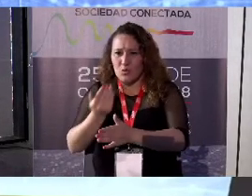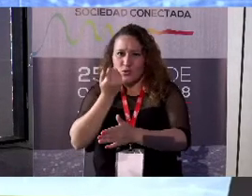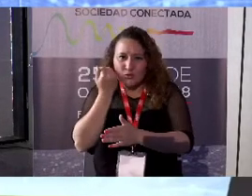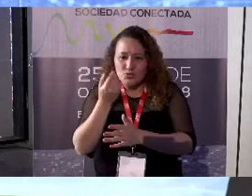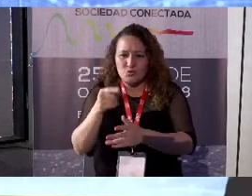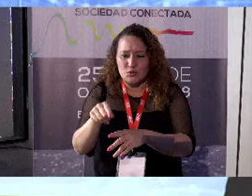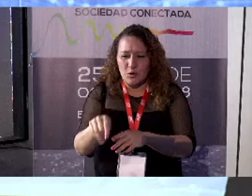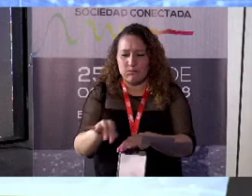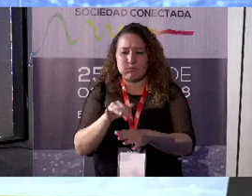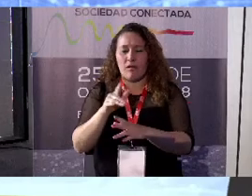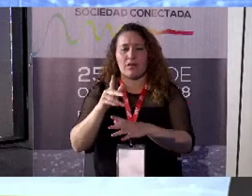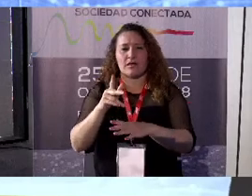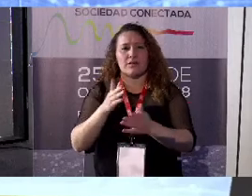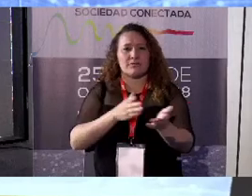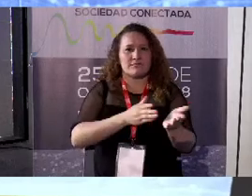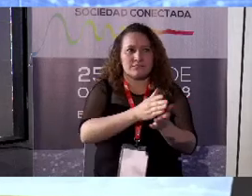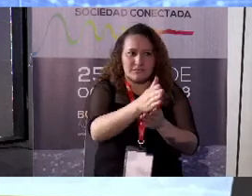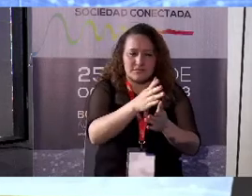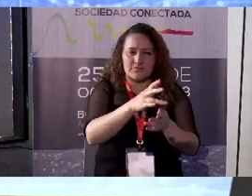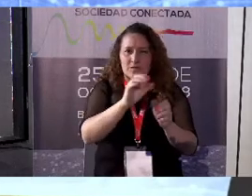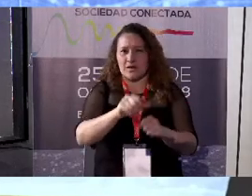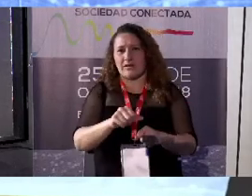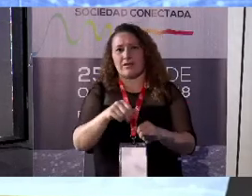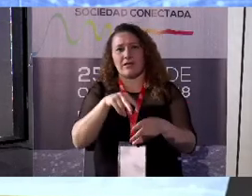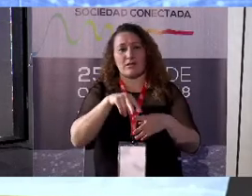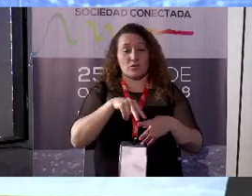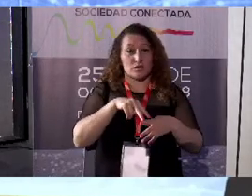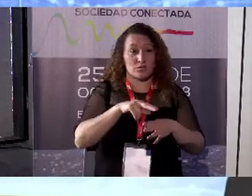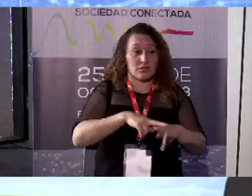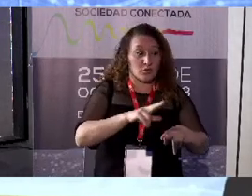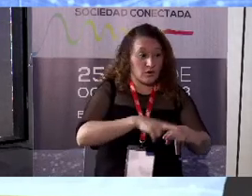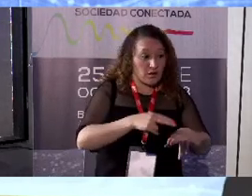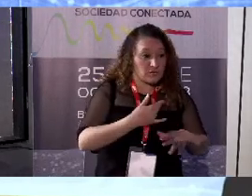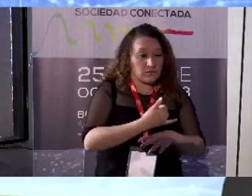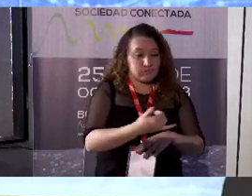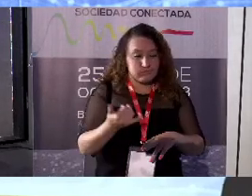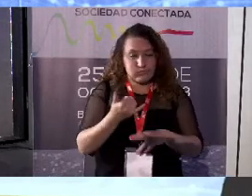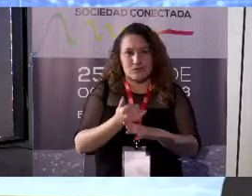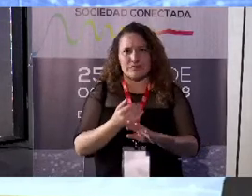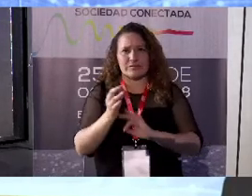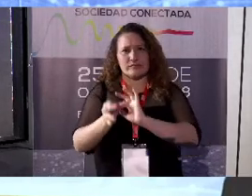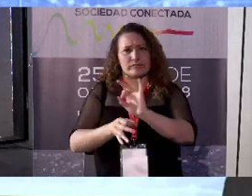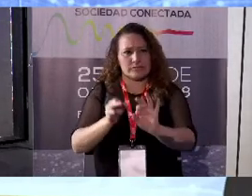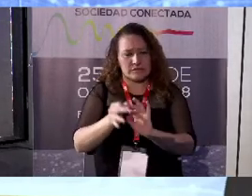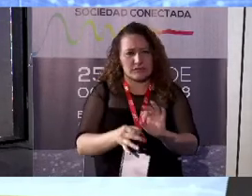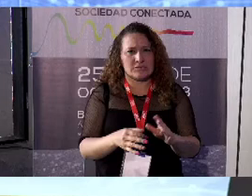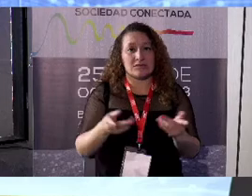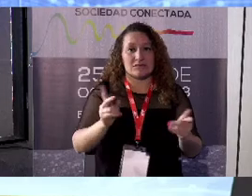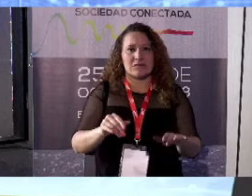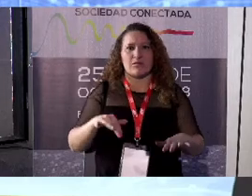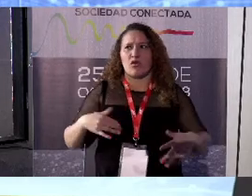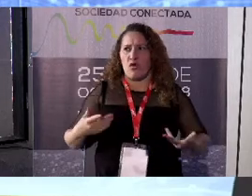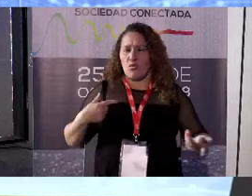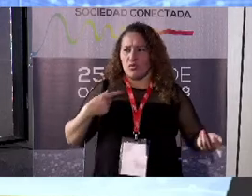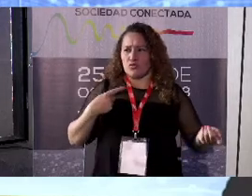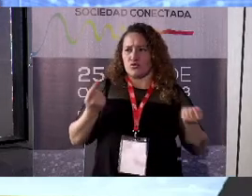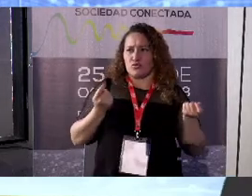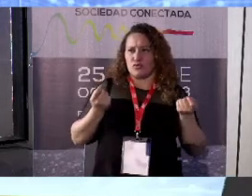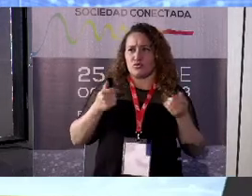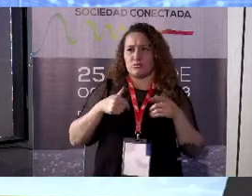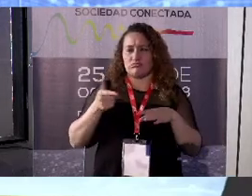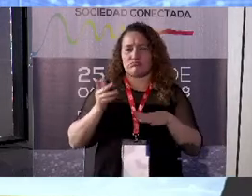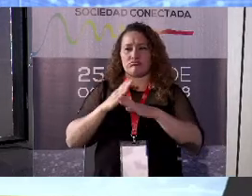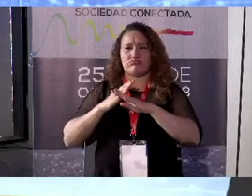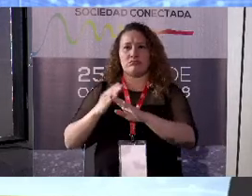sostenible de recursos naturales medidas urgentes para hacer frente al cambio climático y todo